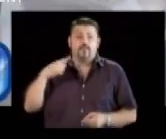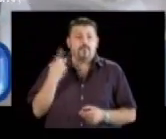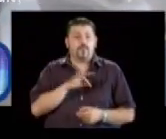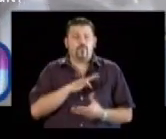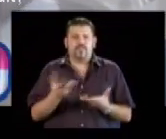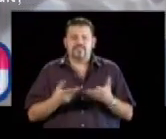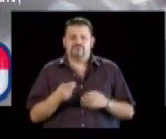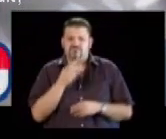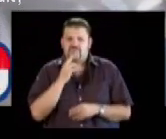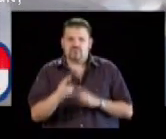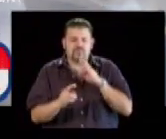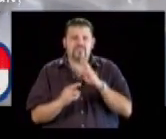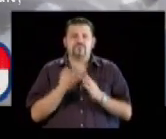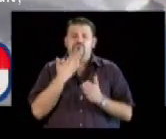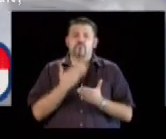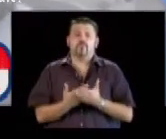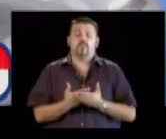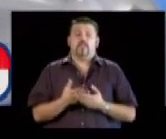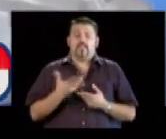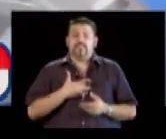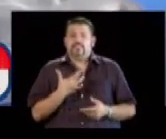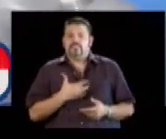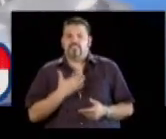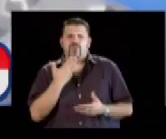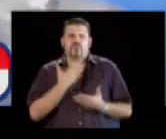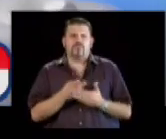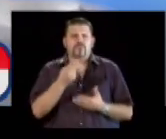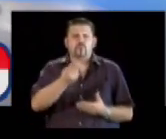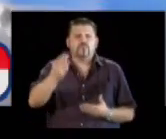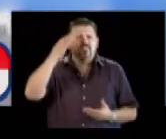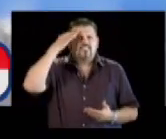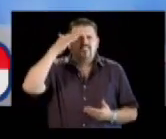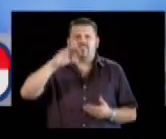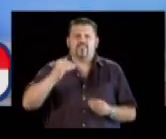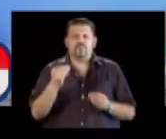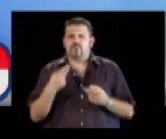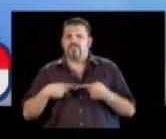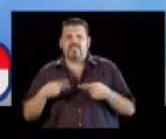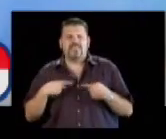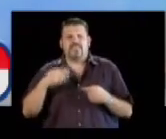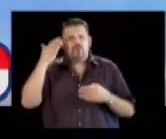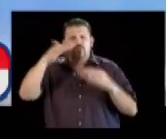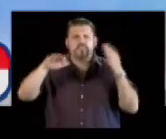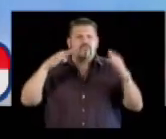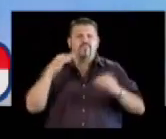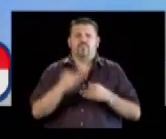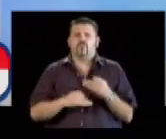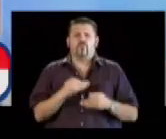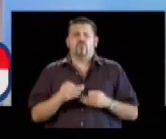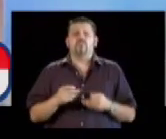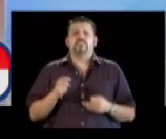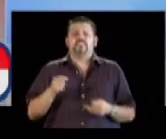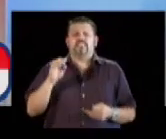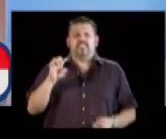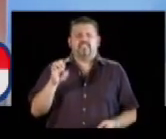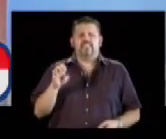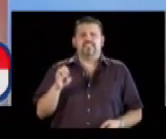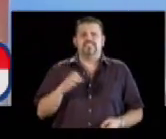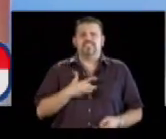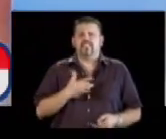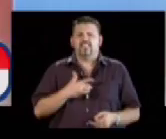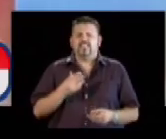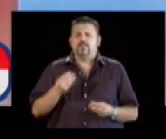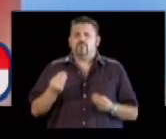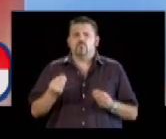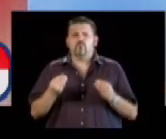el resultado de los productos, la sorpresa que él ha tenido, porque ya saben, esta gente que todo lo sabe, como el señor que hablaba, que es escéptico, que creen que todo lo